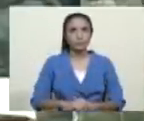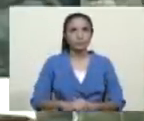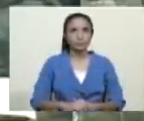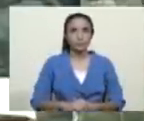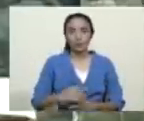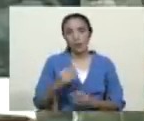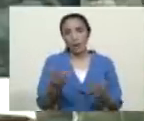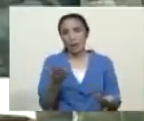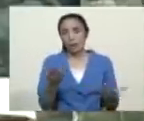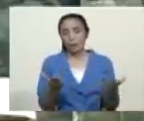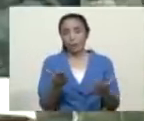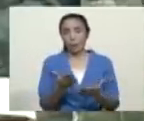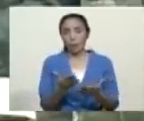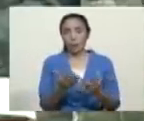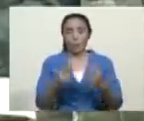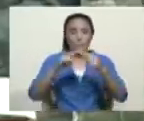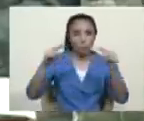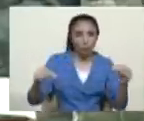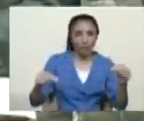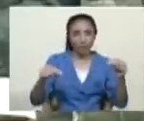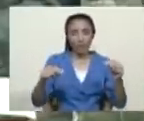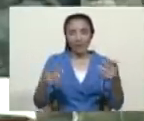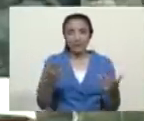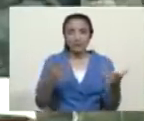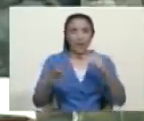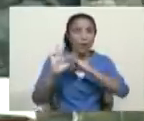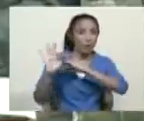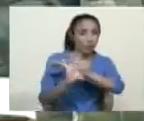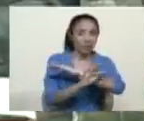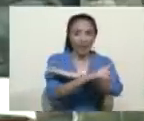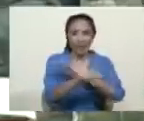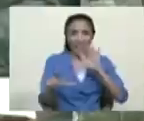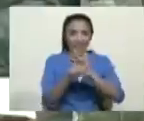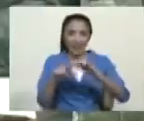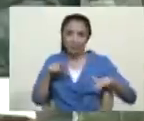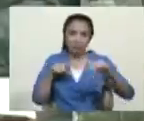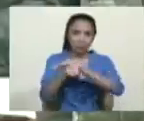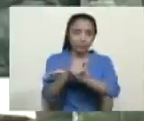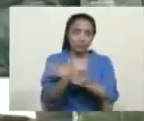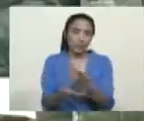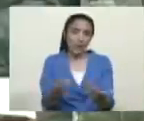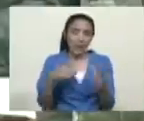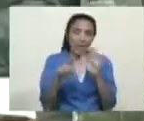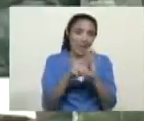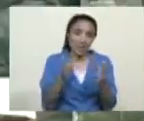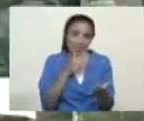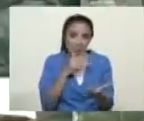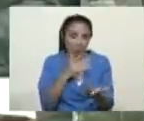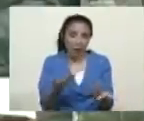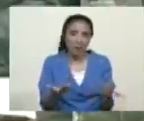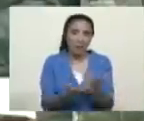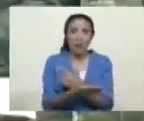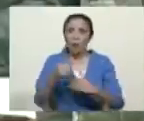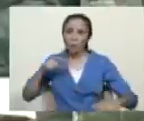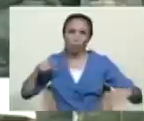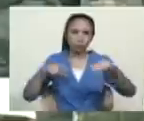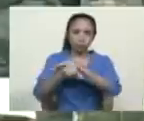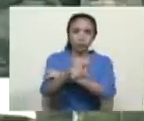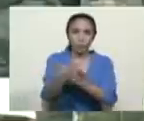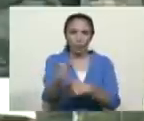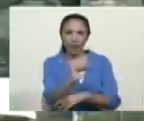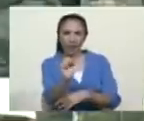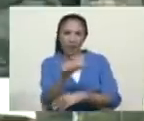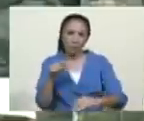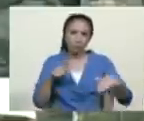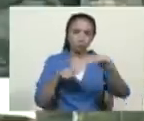una tentativa para cruzar una frontera ilegalmente para trasladar una carga ilícita.